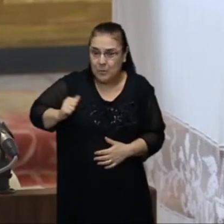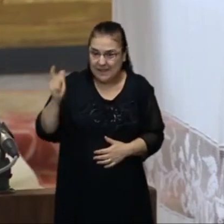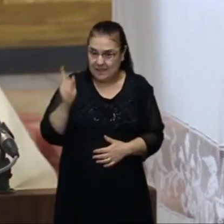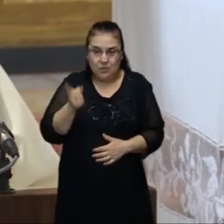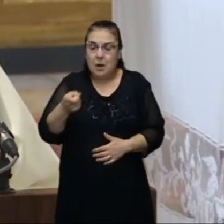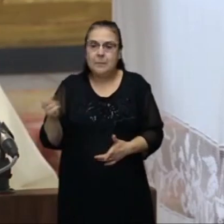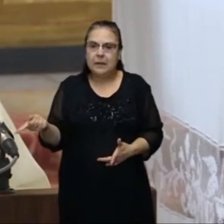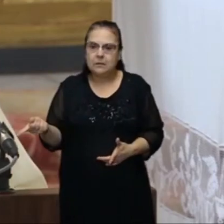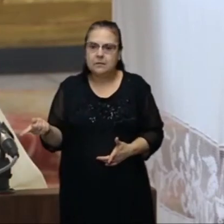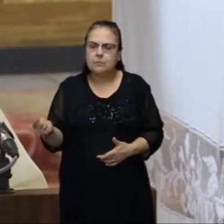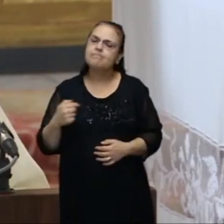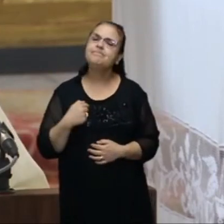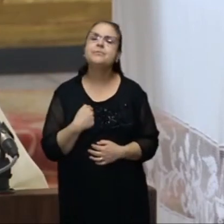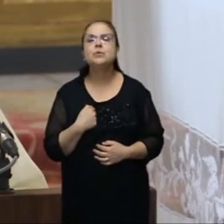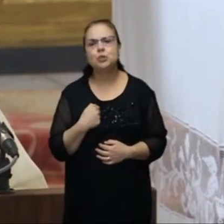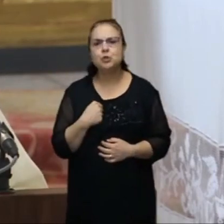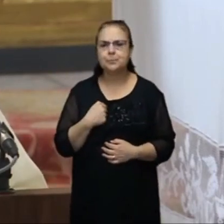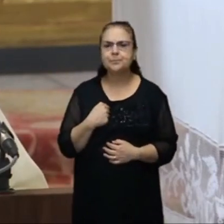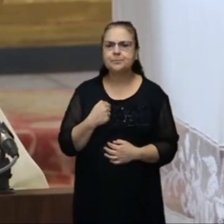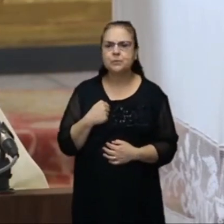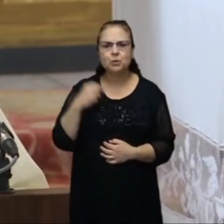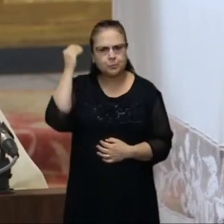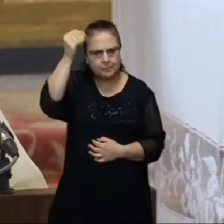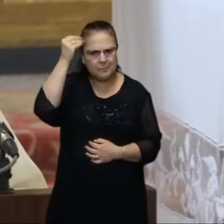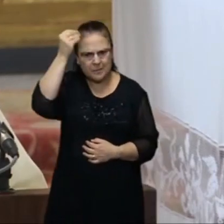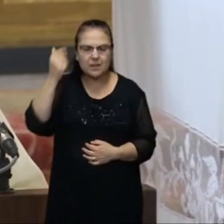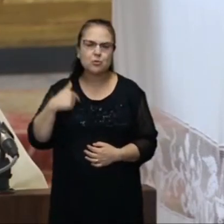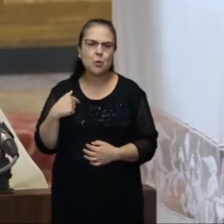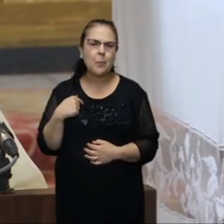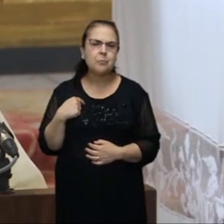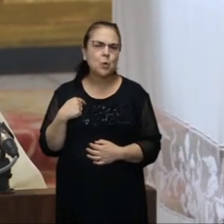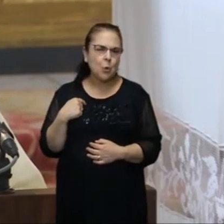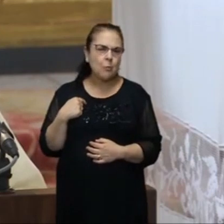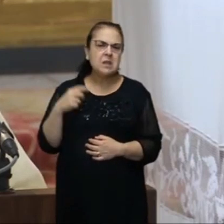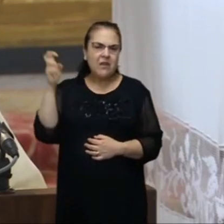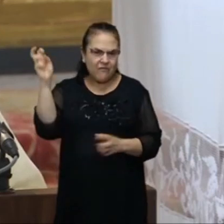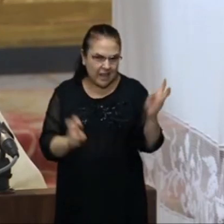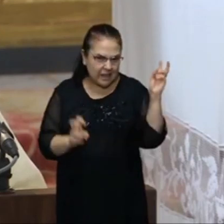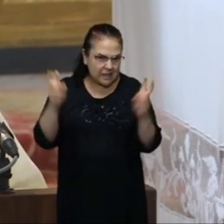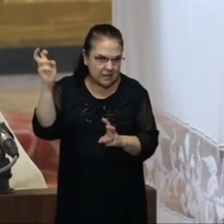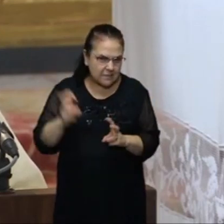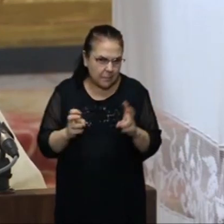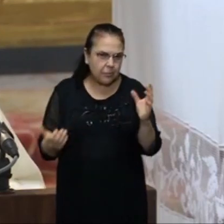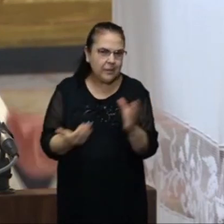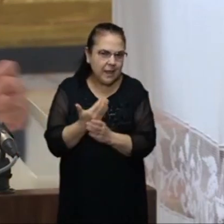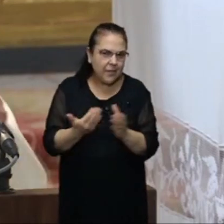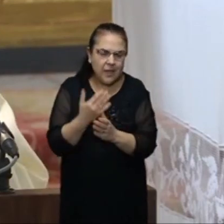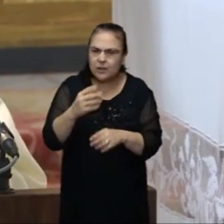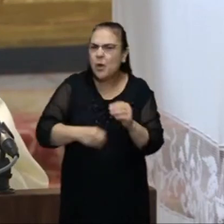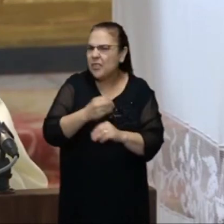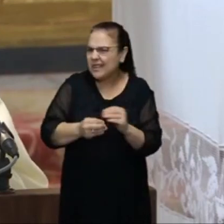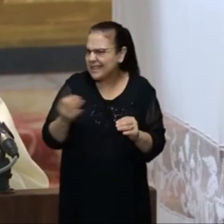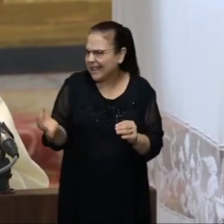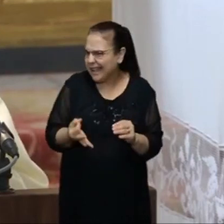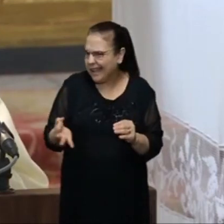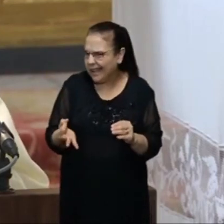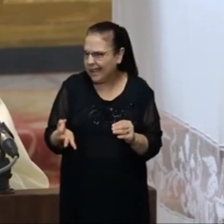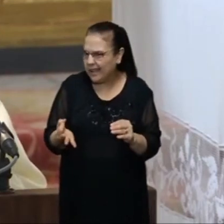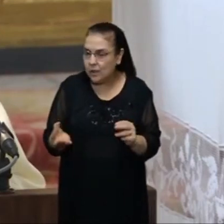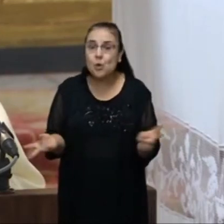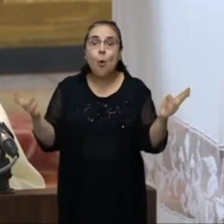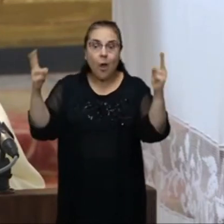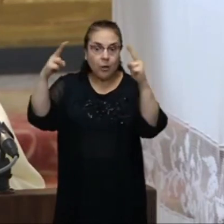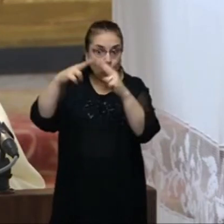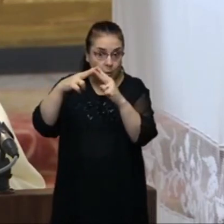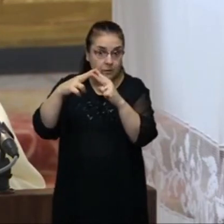Ahora yo me planteo, cada día cuando vienes aquí a la iglesia, ¿qué haces? ¿Vienes a encontrarte de verdad